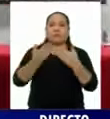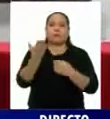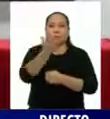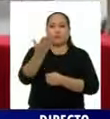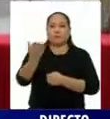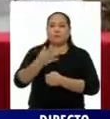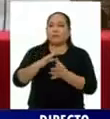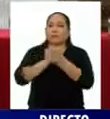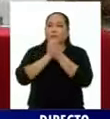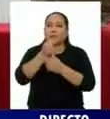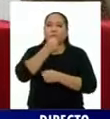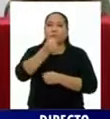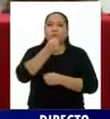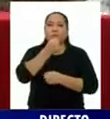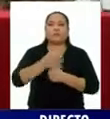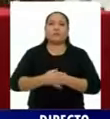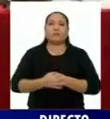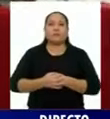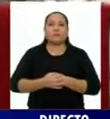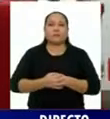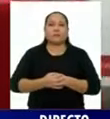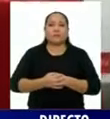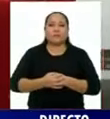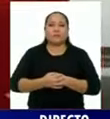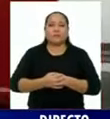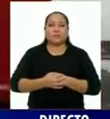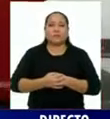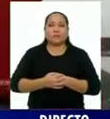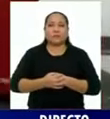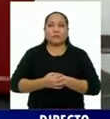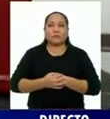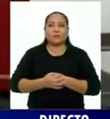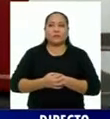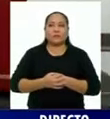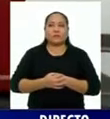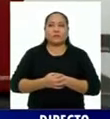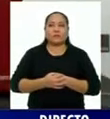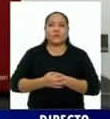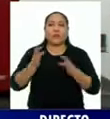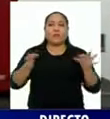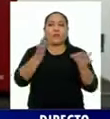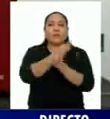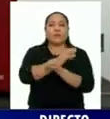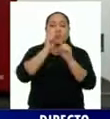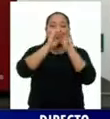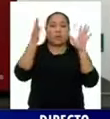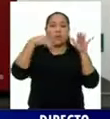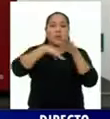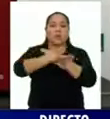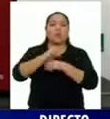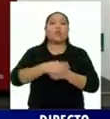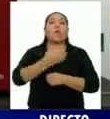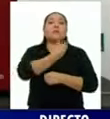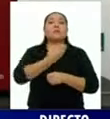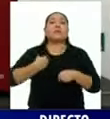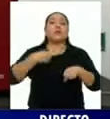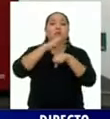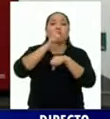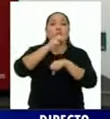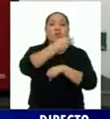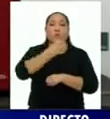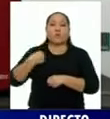amigos periodistas. Fue el balance dado por los ministros de Estado en transferencia con transparencia desde la presidencia de Consejo de